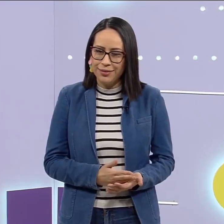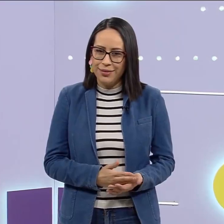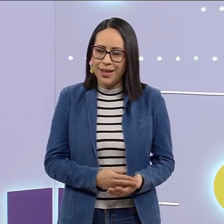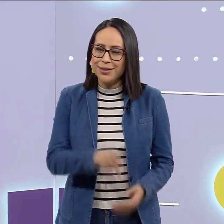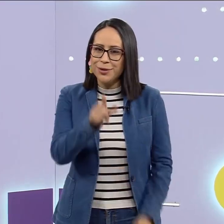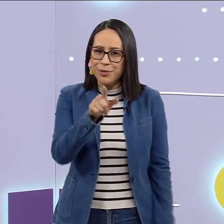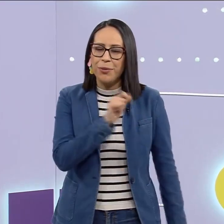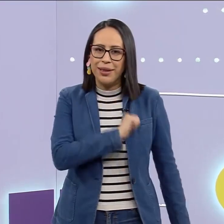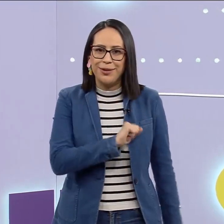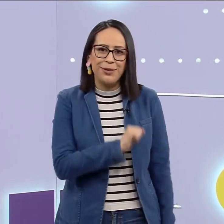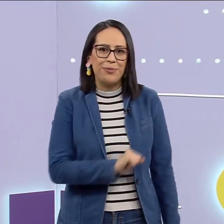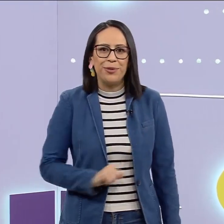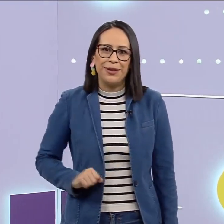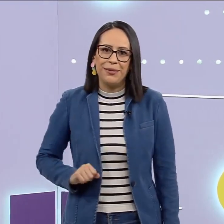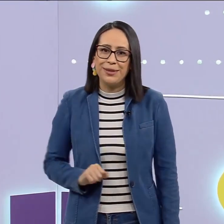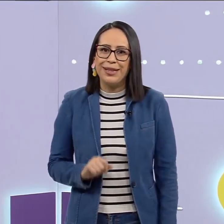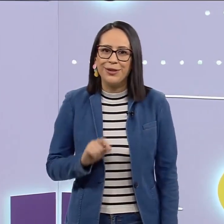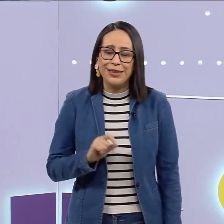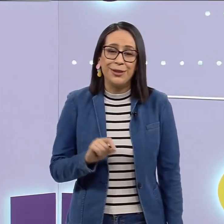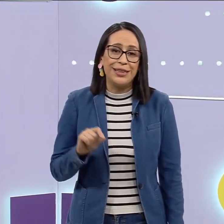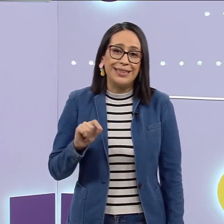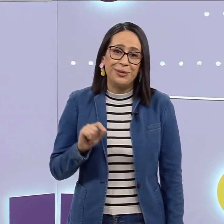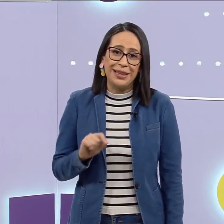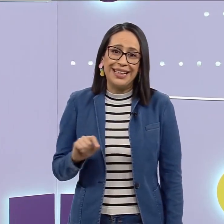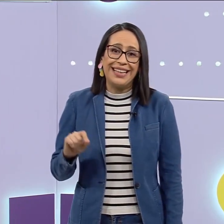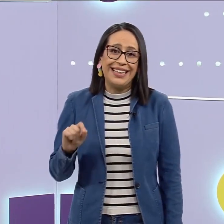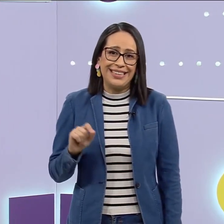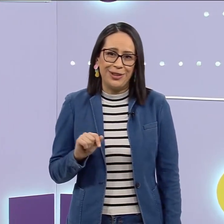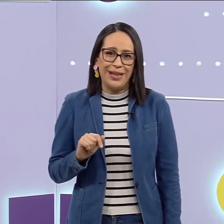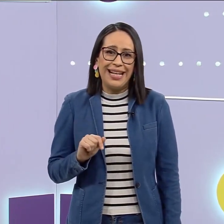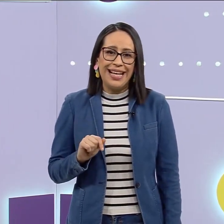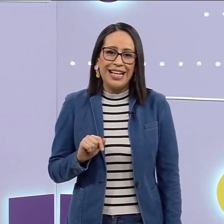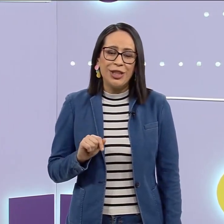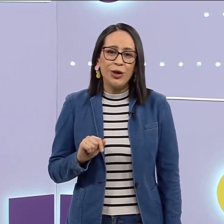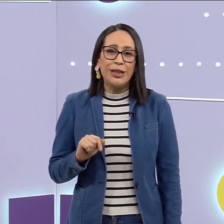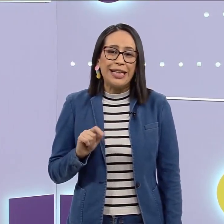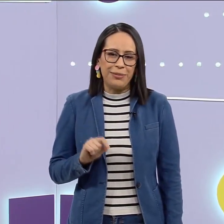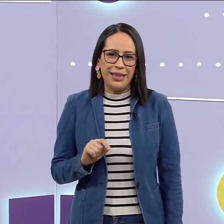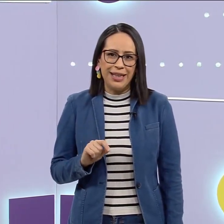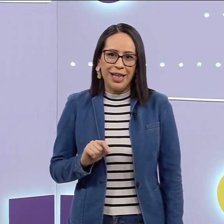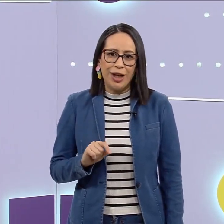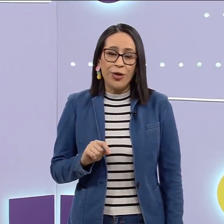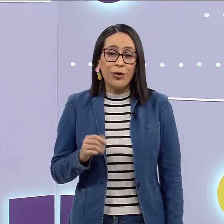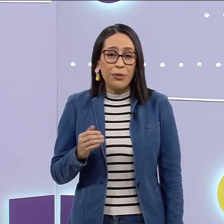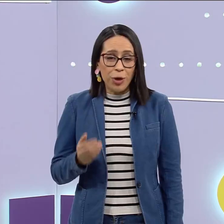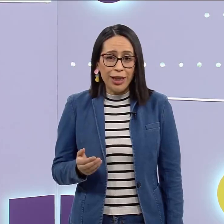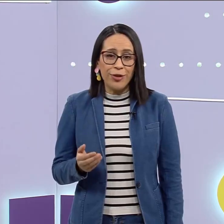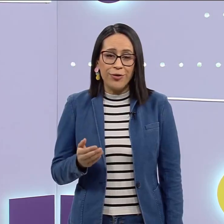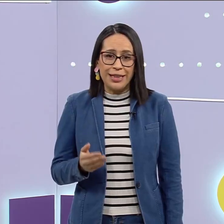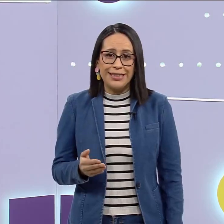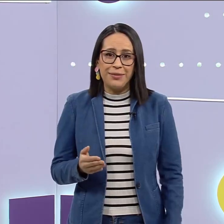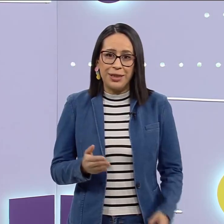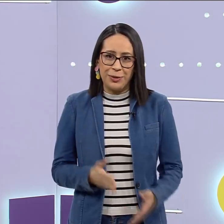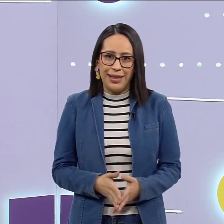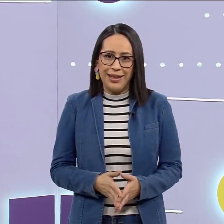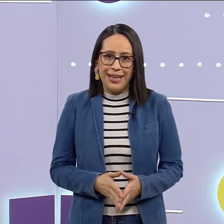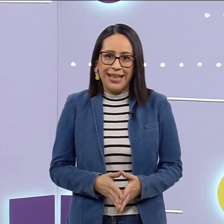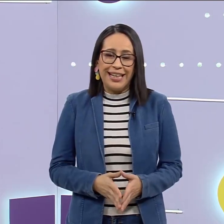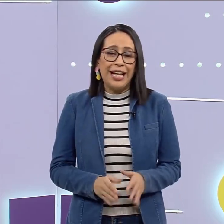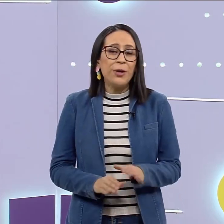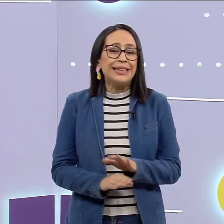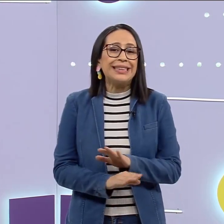verdad, hace unos momentos el portavoz del Consejo de Seguridad Nacional, John Kirby, confirmó en conferencia